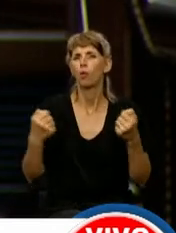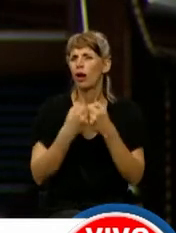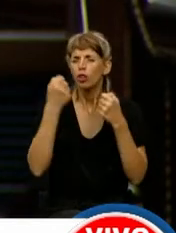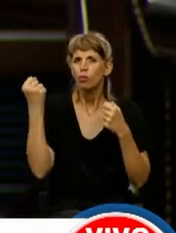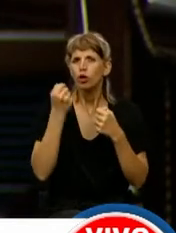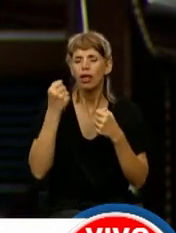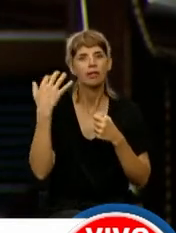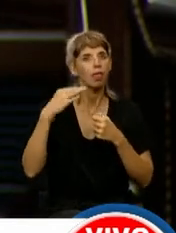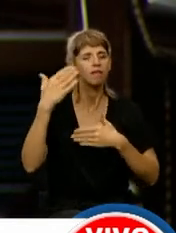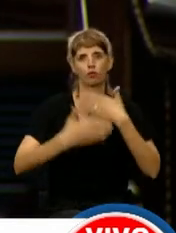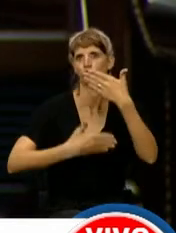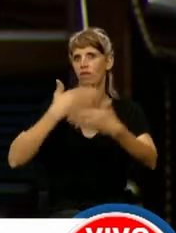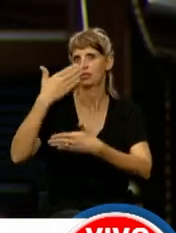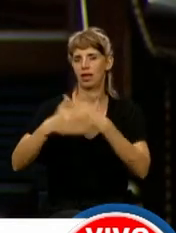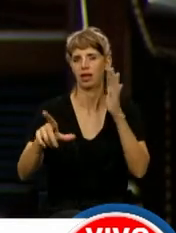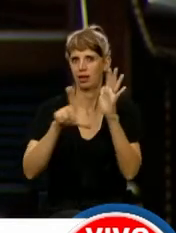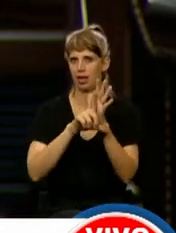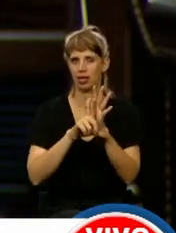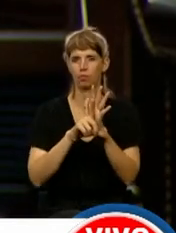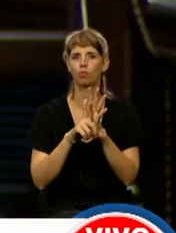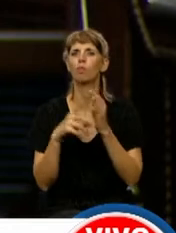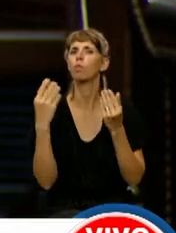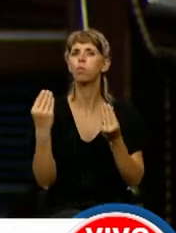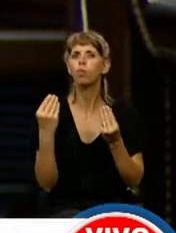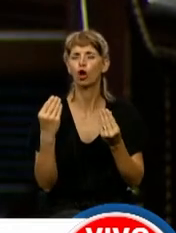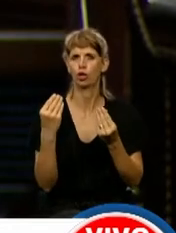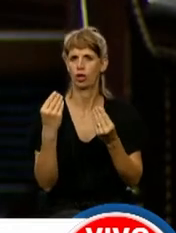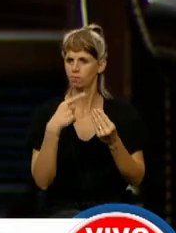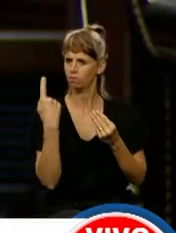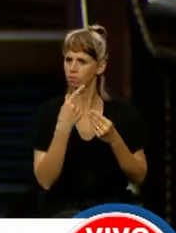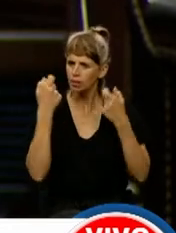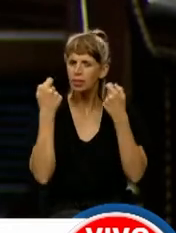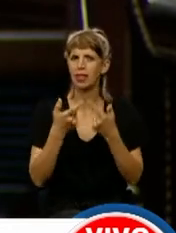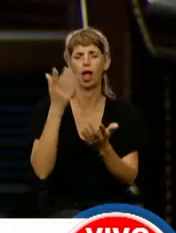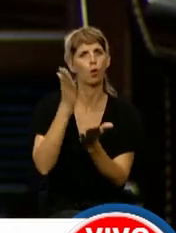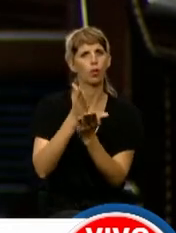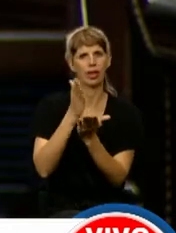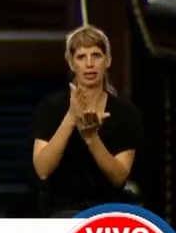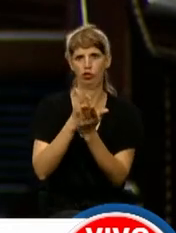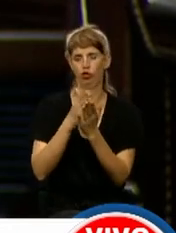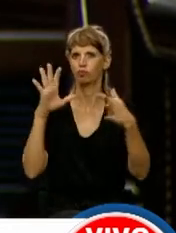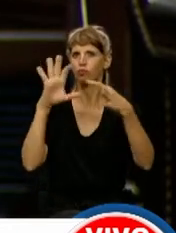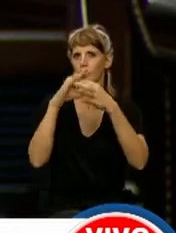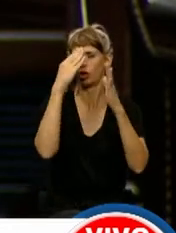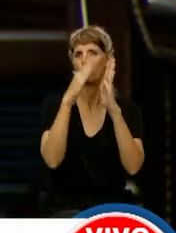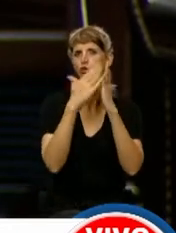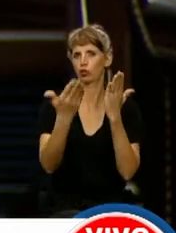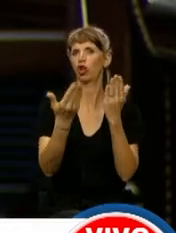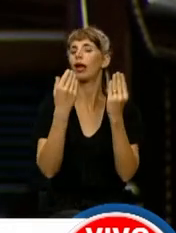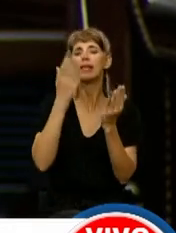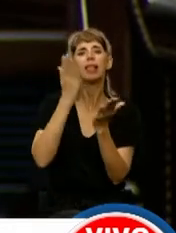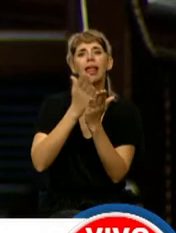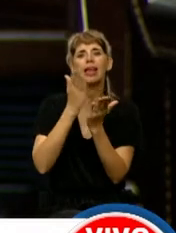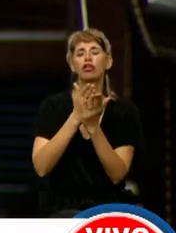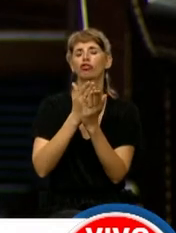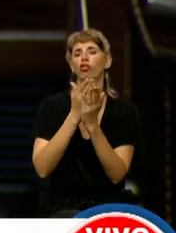tenemos que avanzar con esta ley en primer lugar porque estamos garantizando un derecho constitucional básico como es el derecho de información